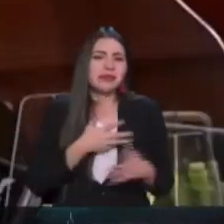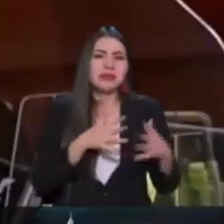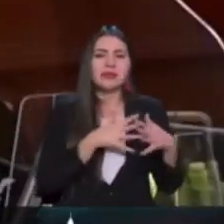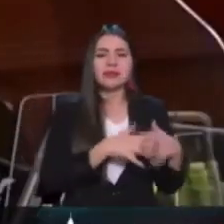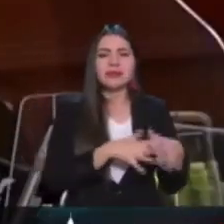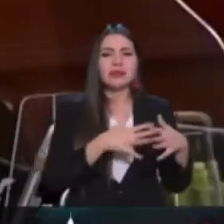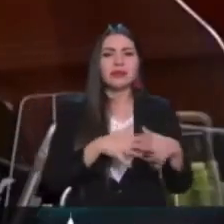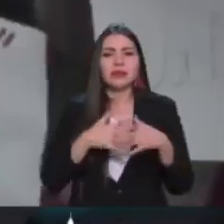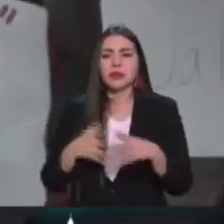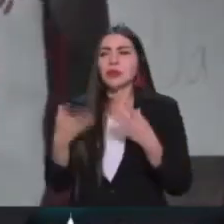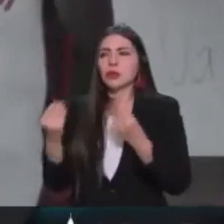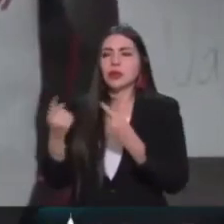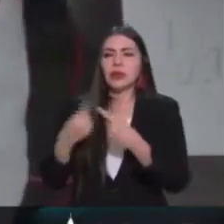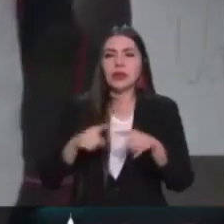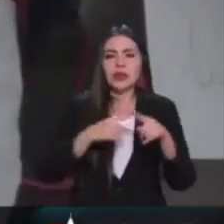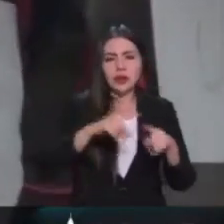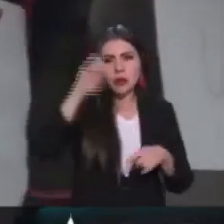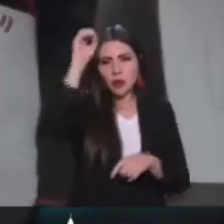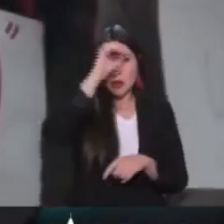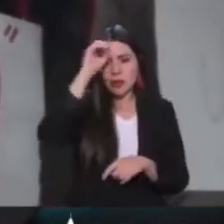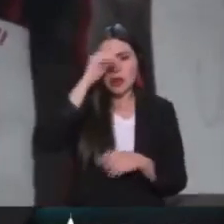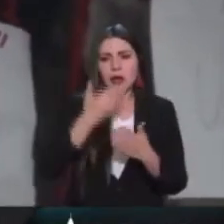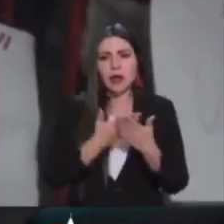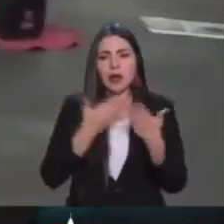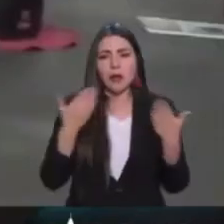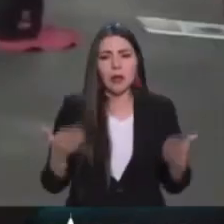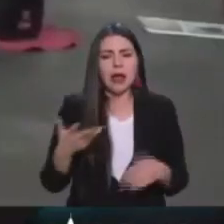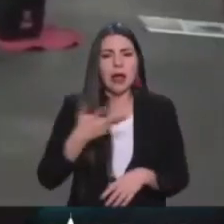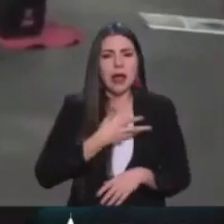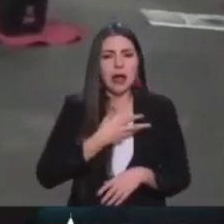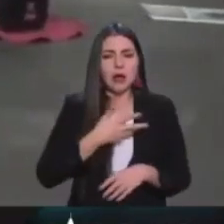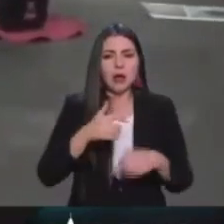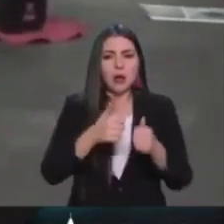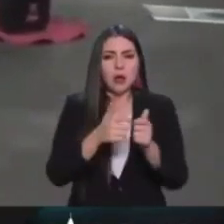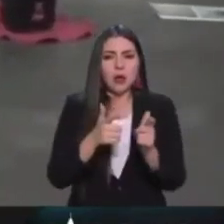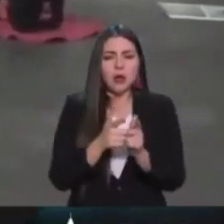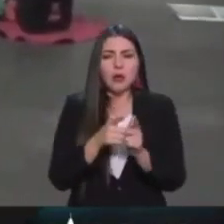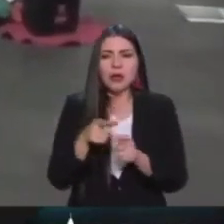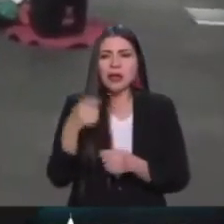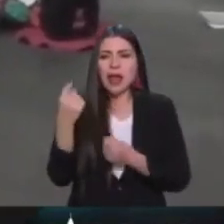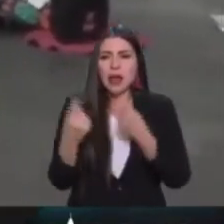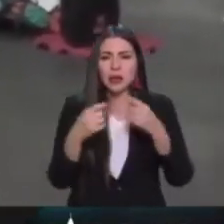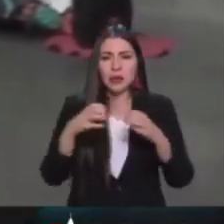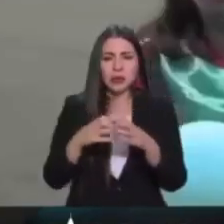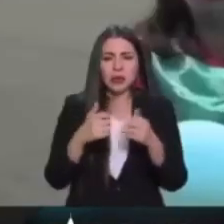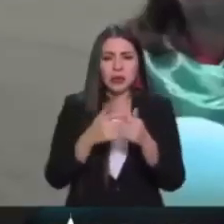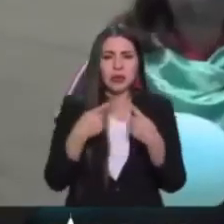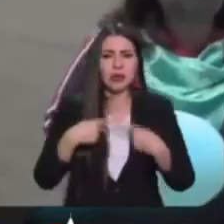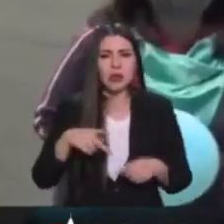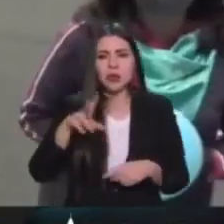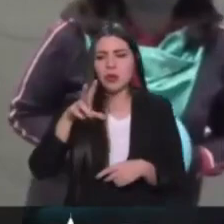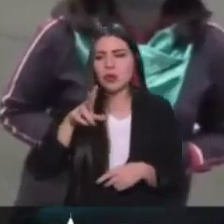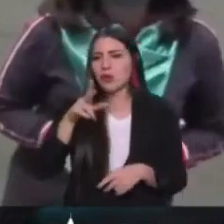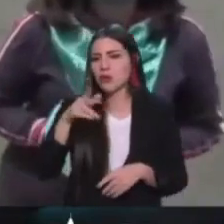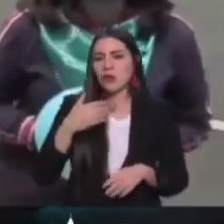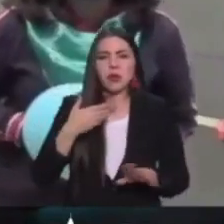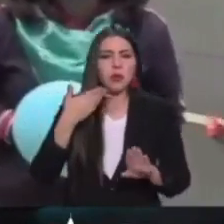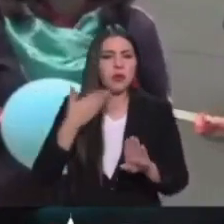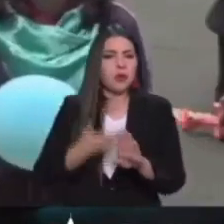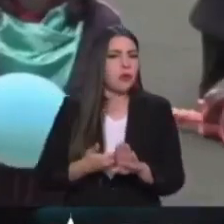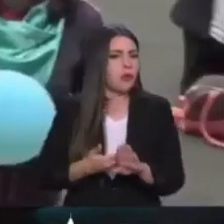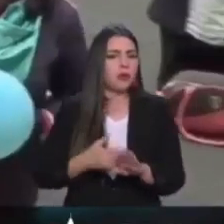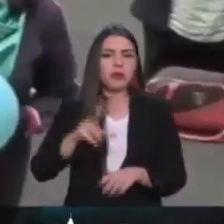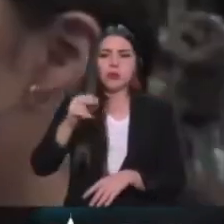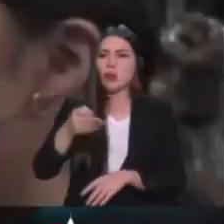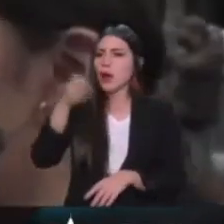Iglesia institucional y de grupos que se expresan sobre el tema, están en contra de la legalización del aborto en